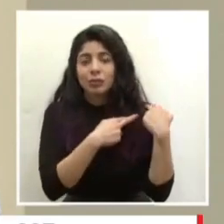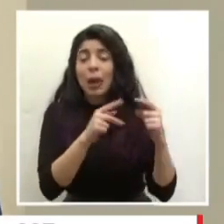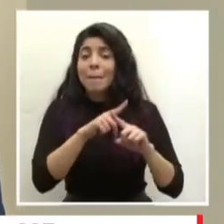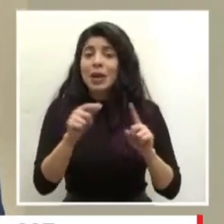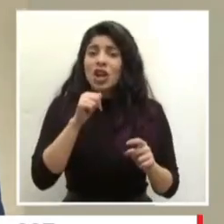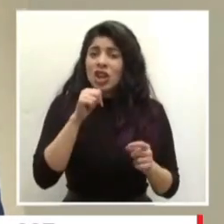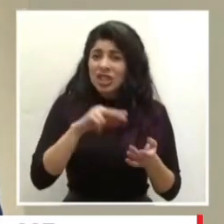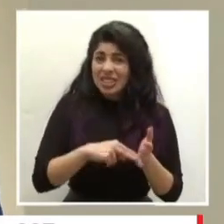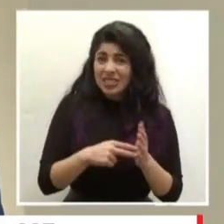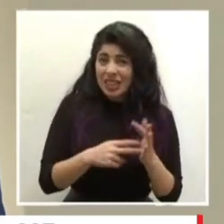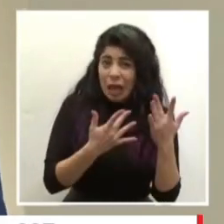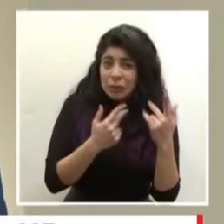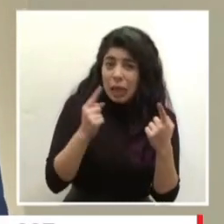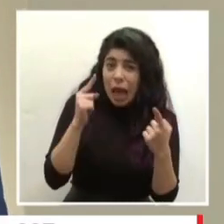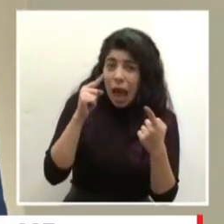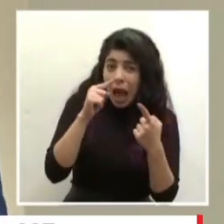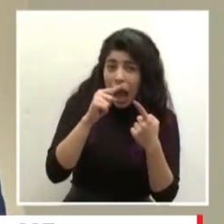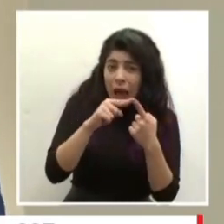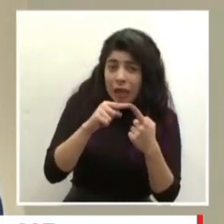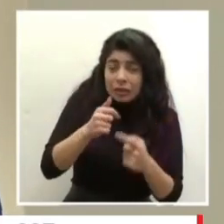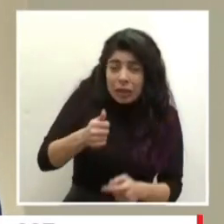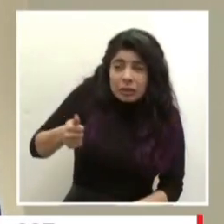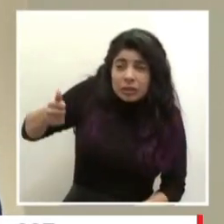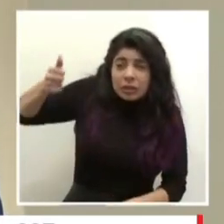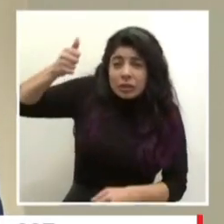tenemos que llegar al último nivel de supervisión,